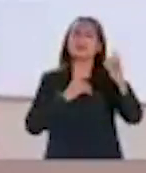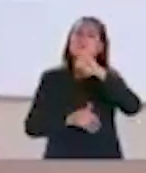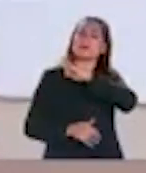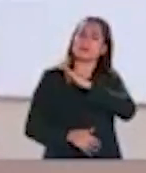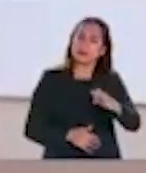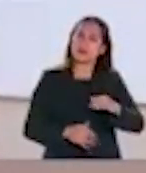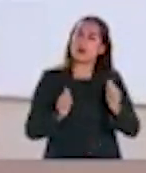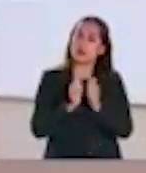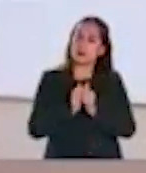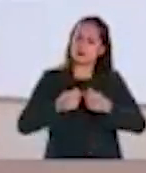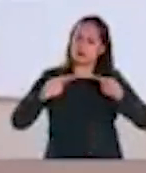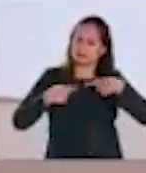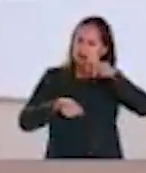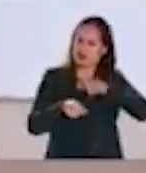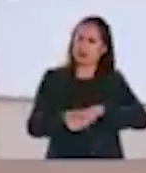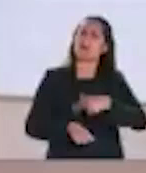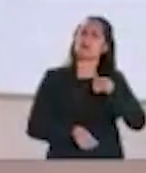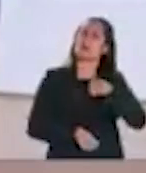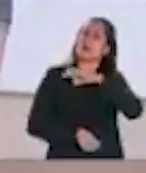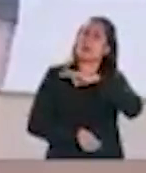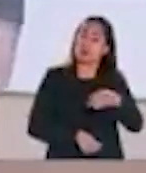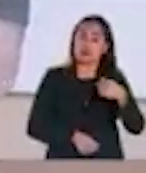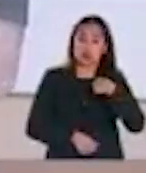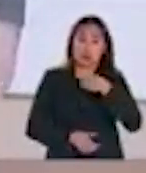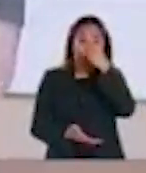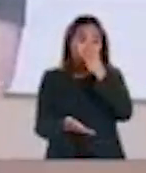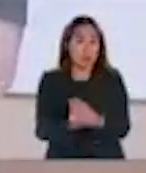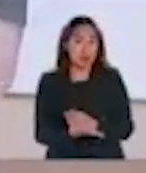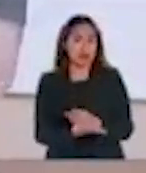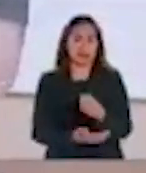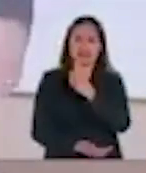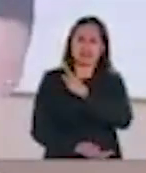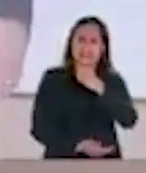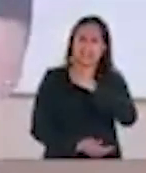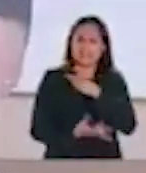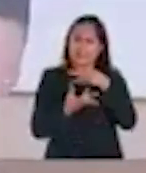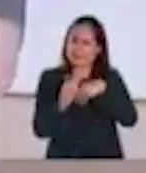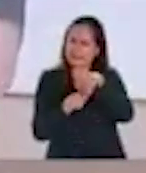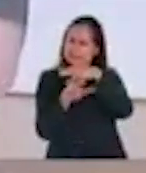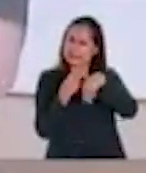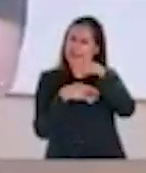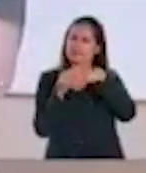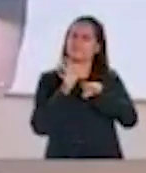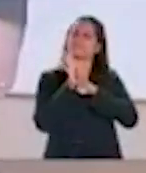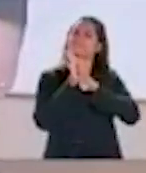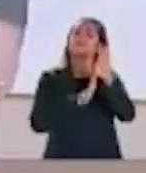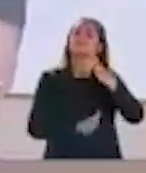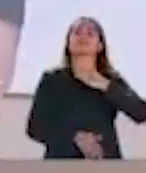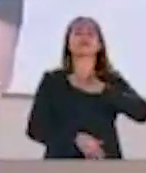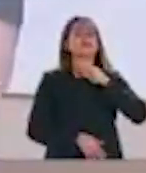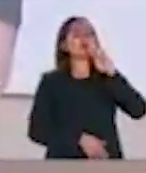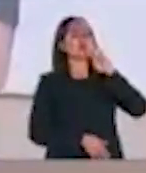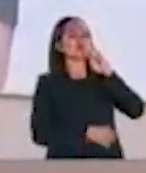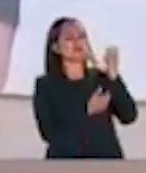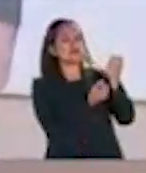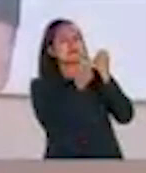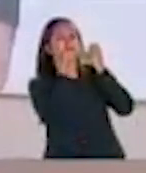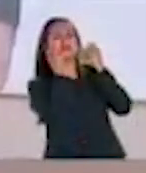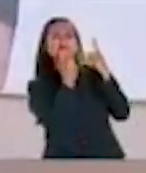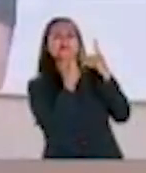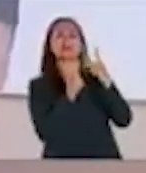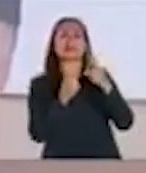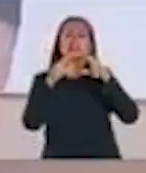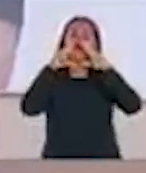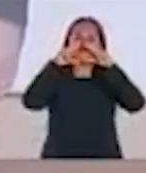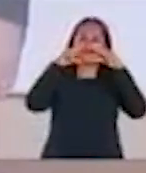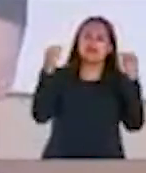personal soy el único aspirante que lo ha hecho mi mamá es mi héroe no es aparta no es villano es juárez